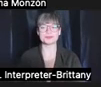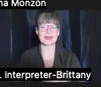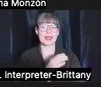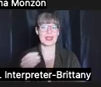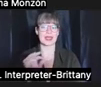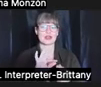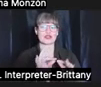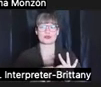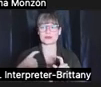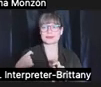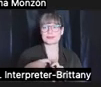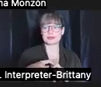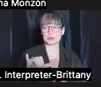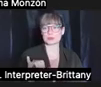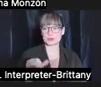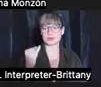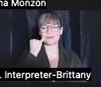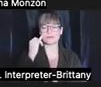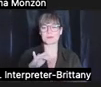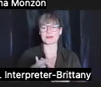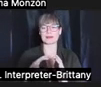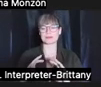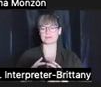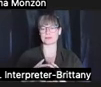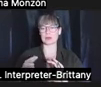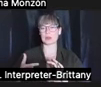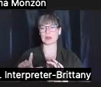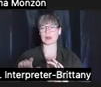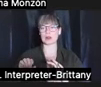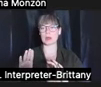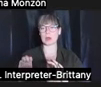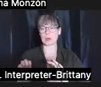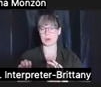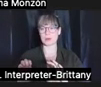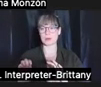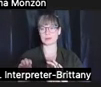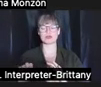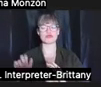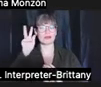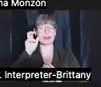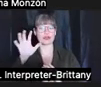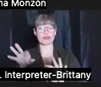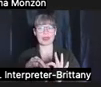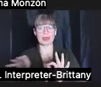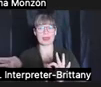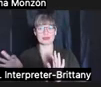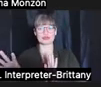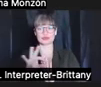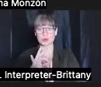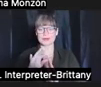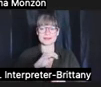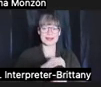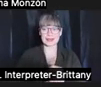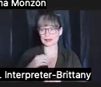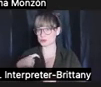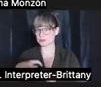interpretación en español. Haciendo clic en el globo en la parte de abajo de la pantalla, pueden escuchar su idioma